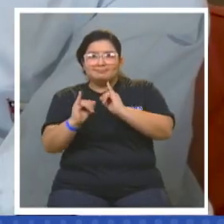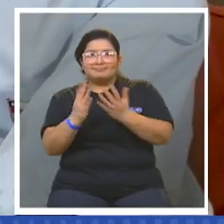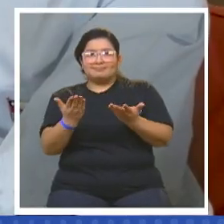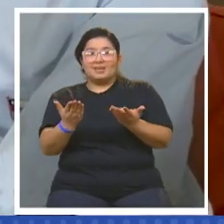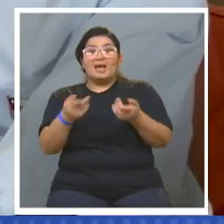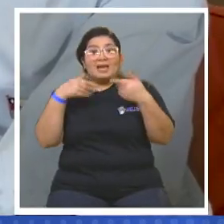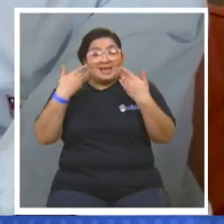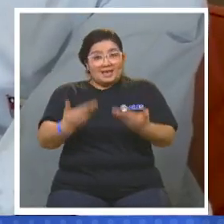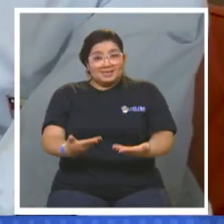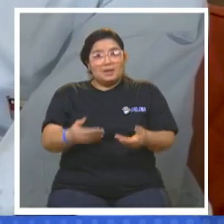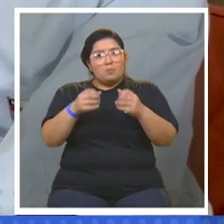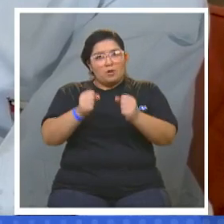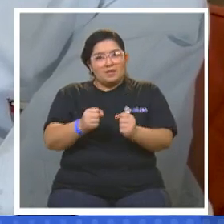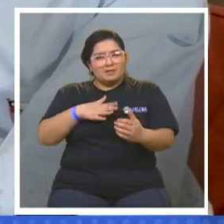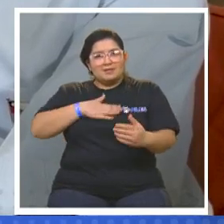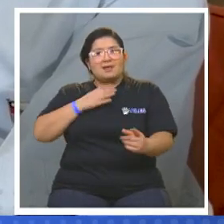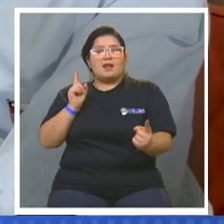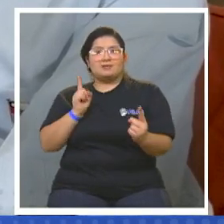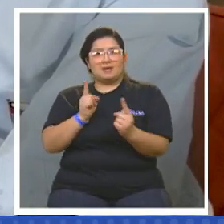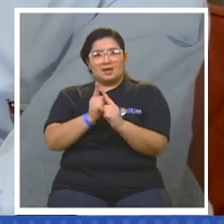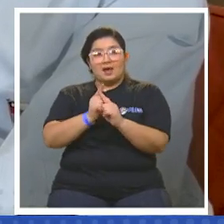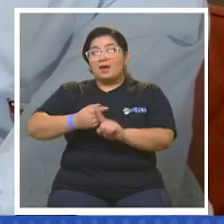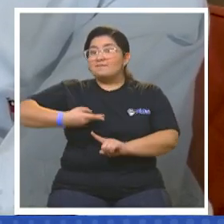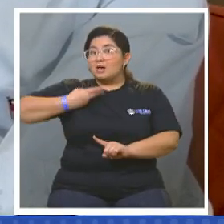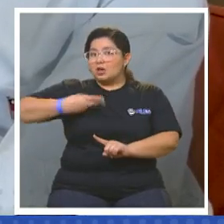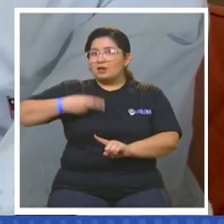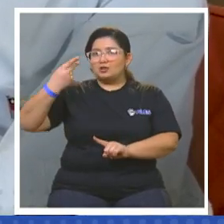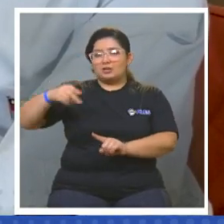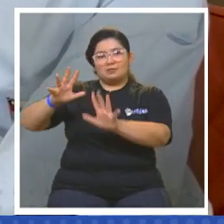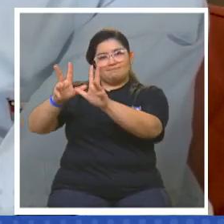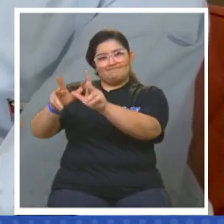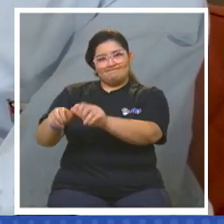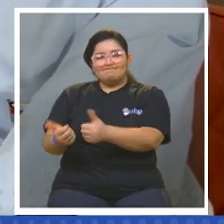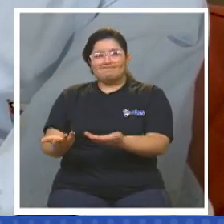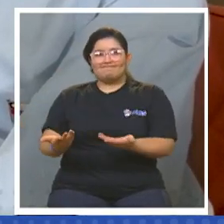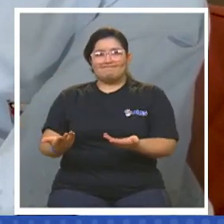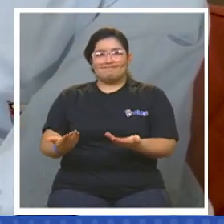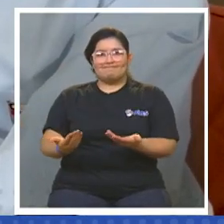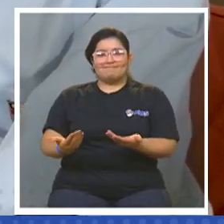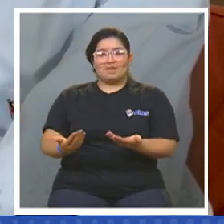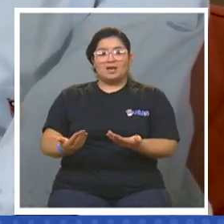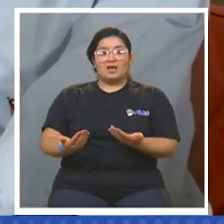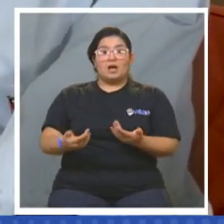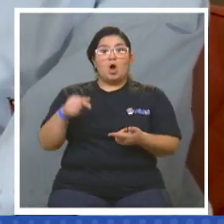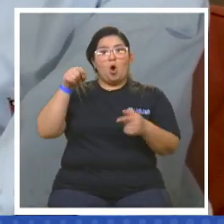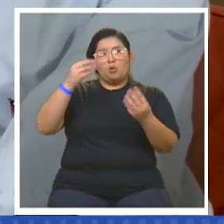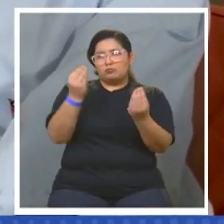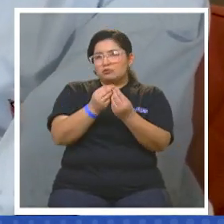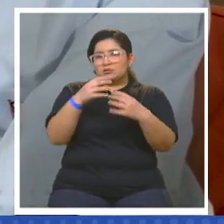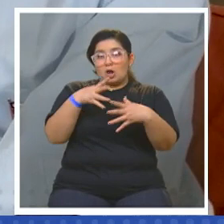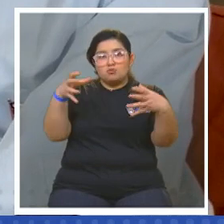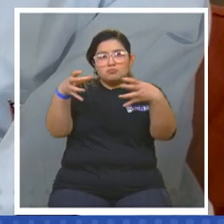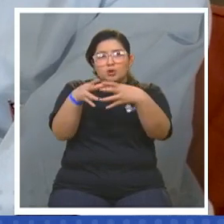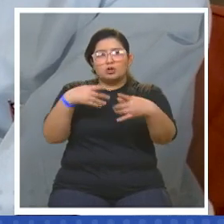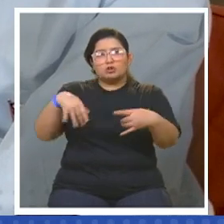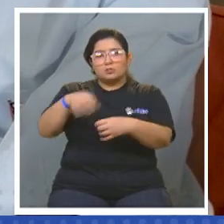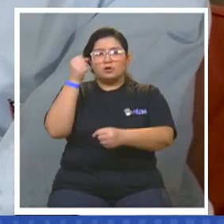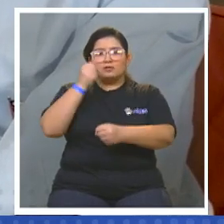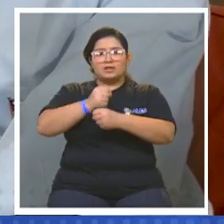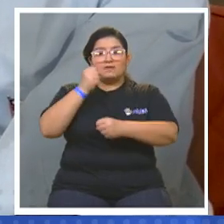así sentir la cercanía y valoración de sus seres queridos. Junto a un gran equipo, hemos